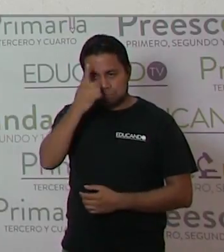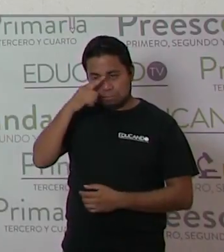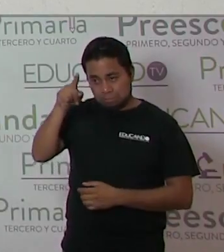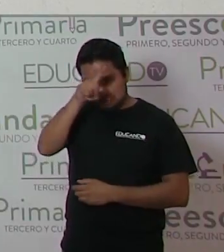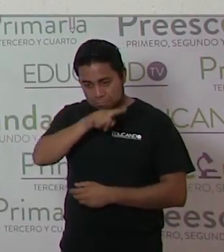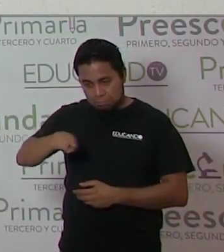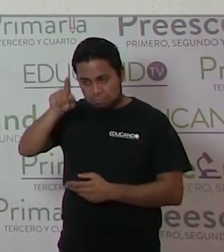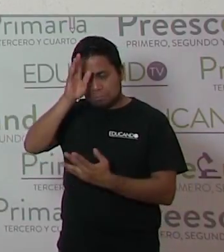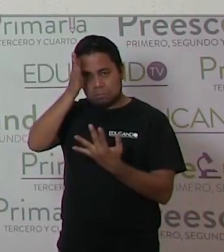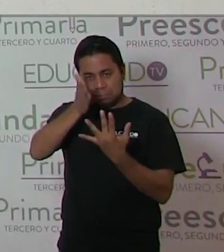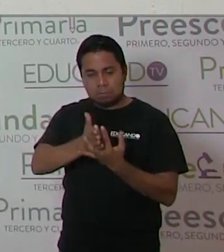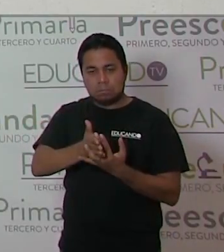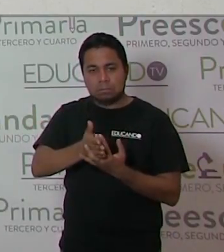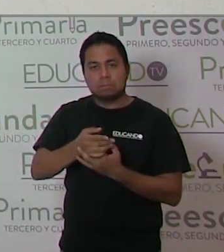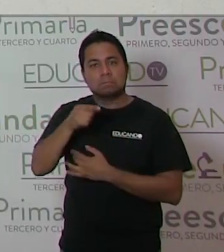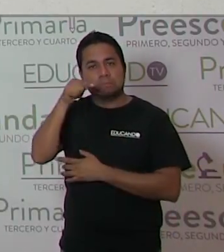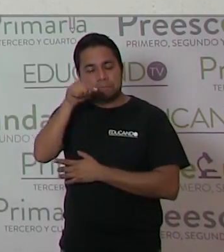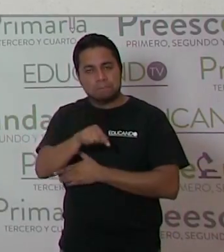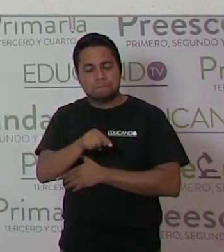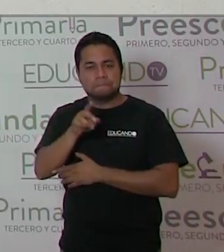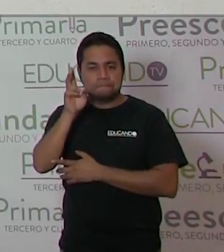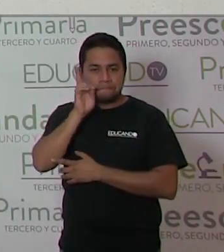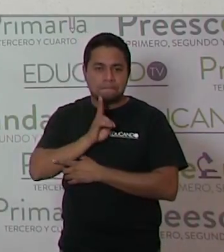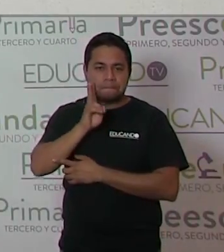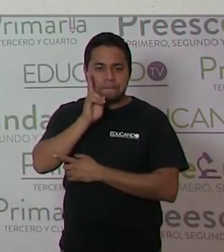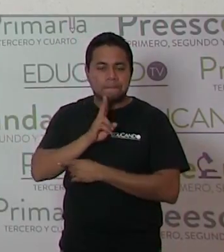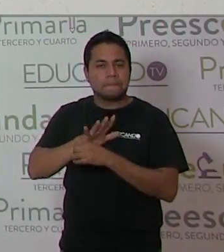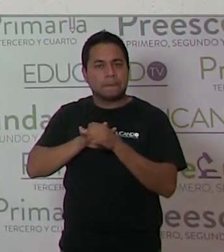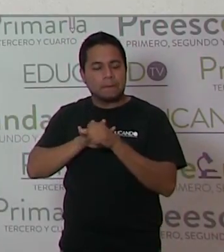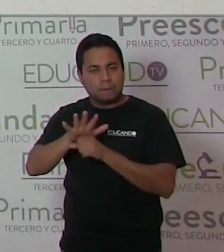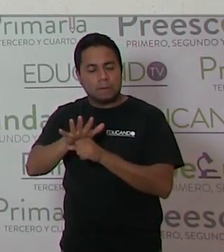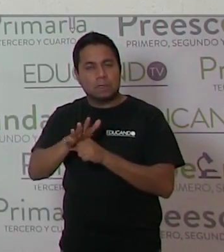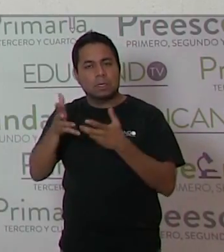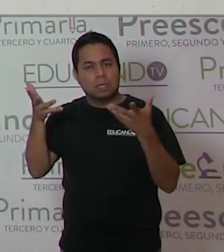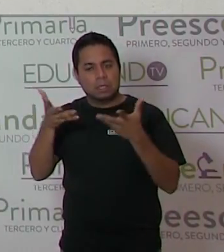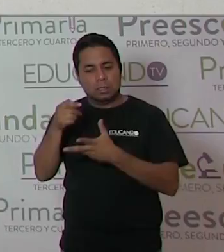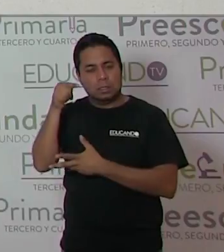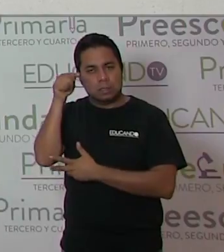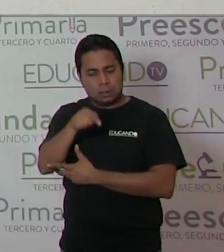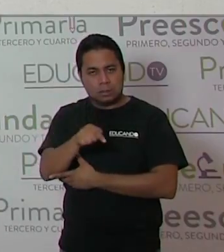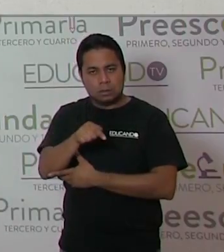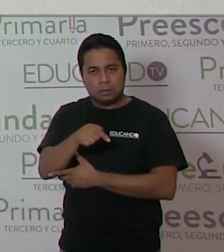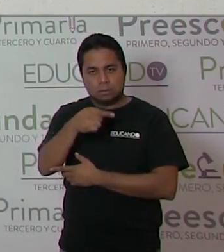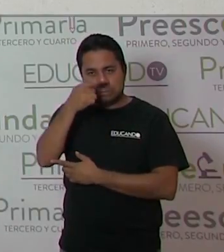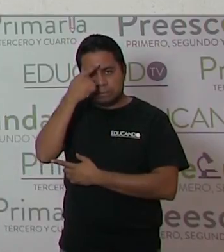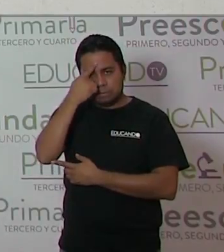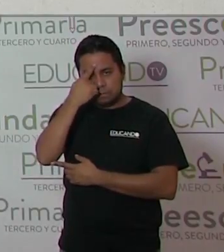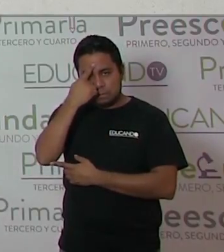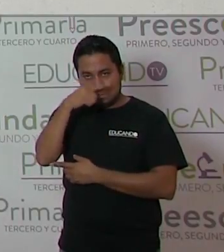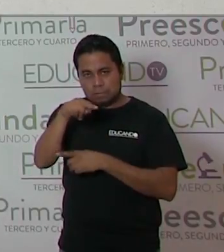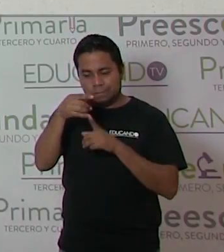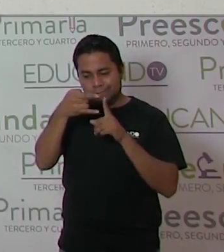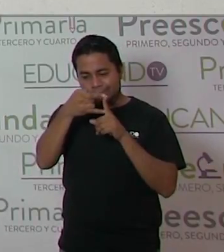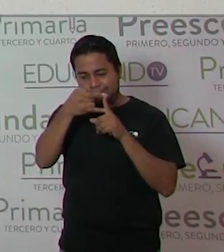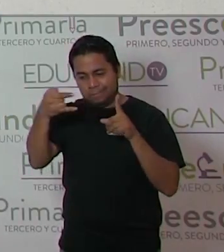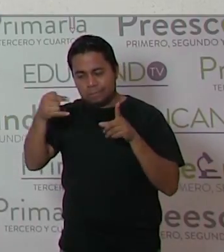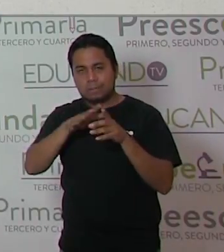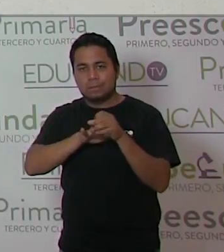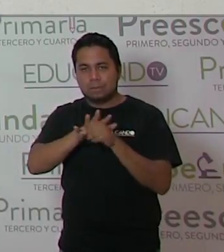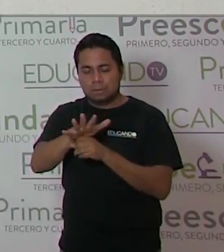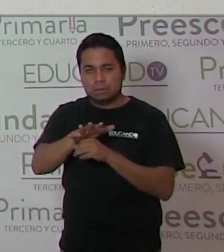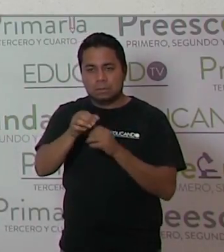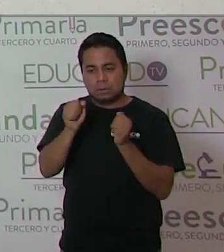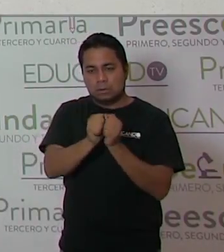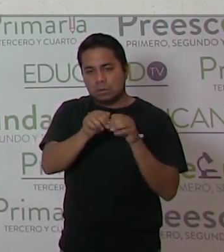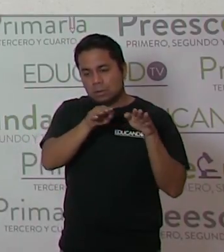del círculo. Y vamos a hacer el siguiente rectángulo